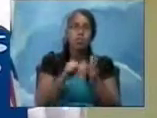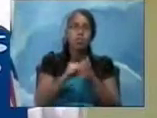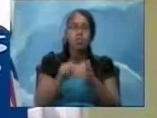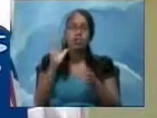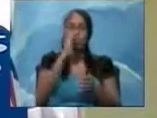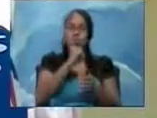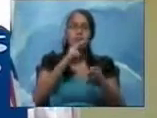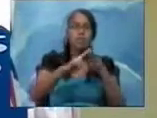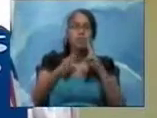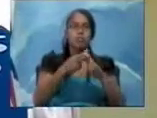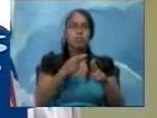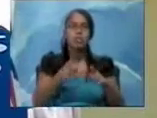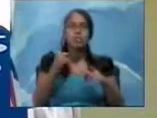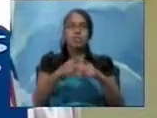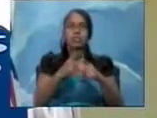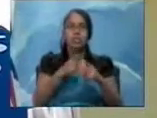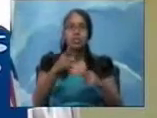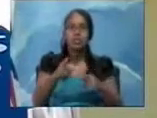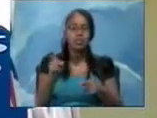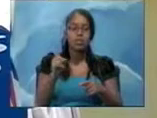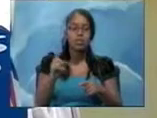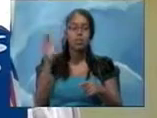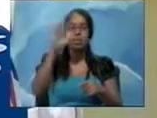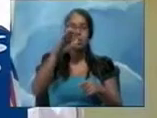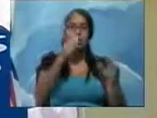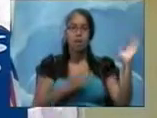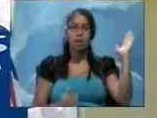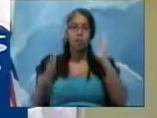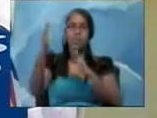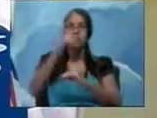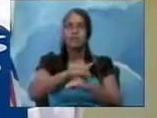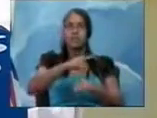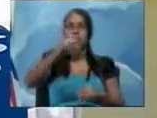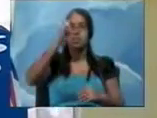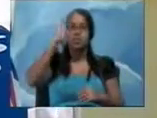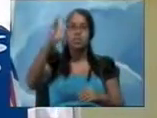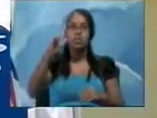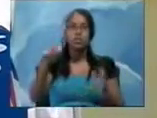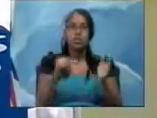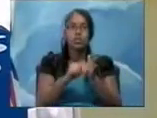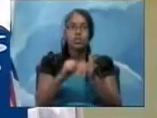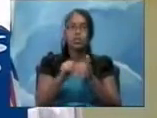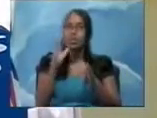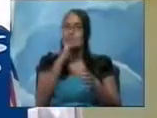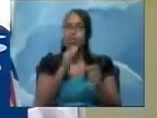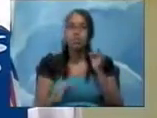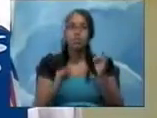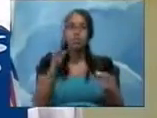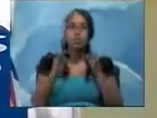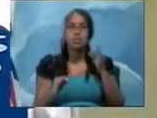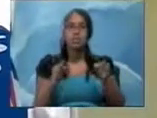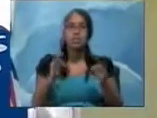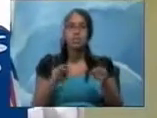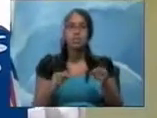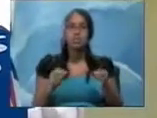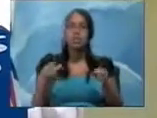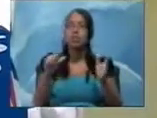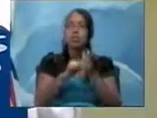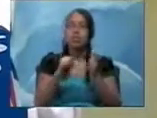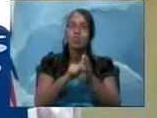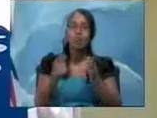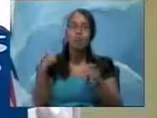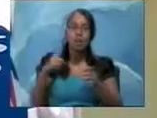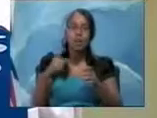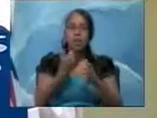HM por allí pues no está la presencia del Señor donde no hay justicia o sea donde hay injusticia el